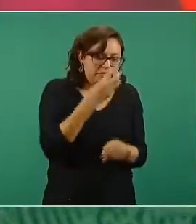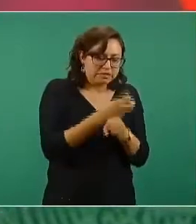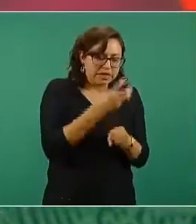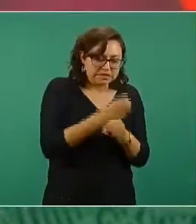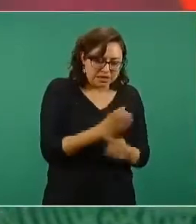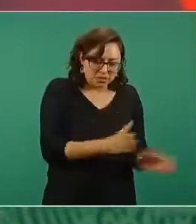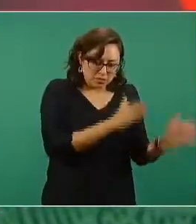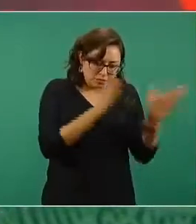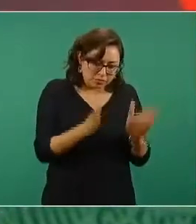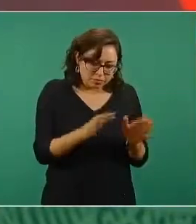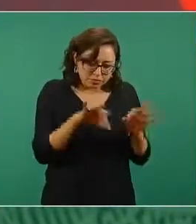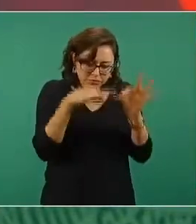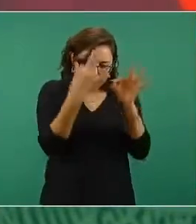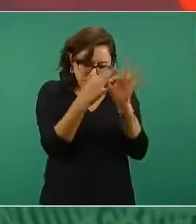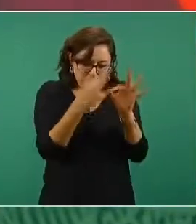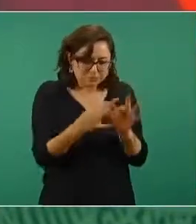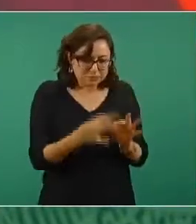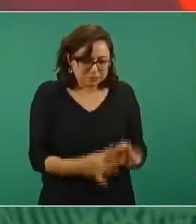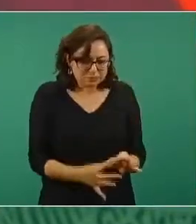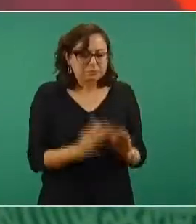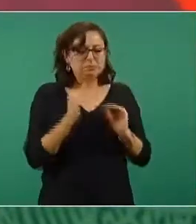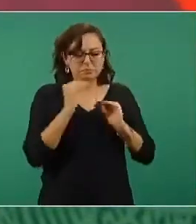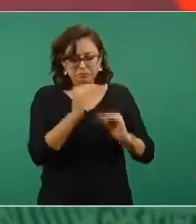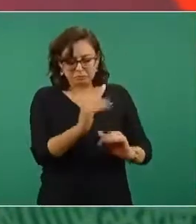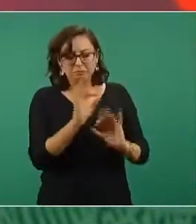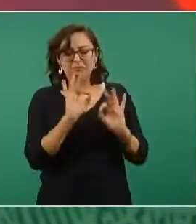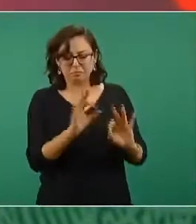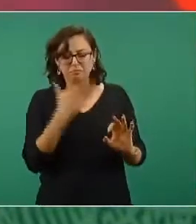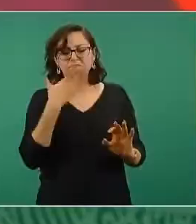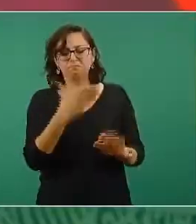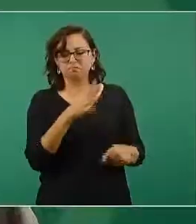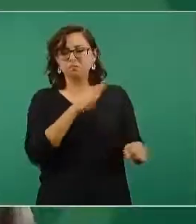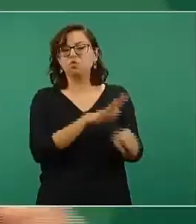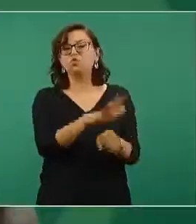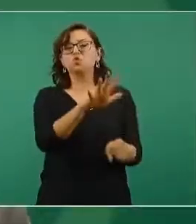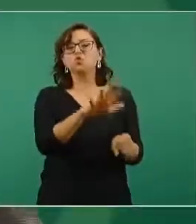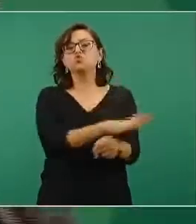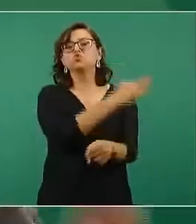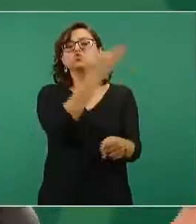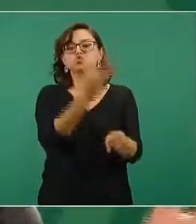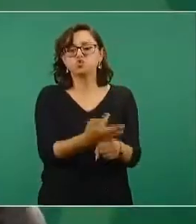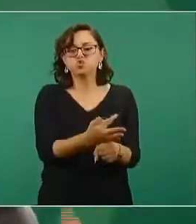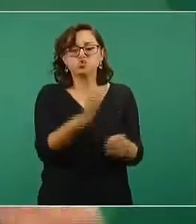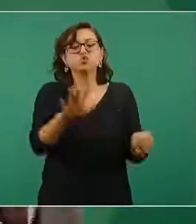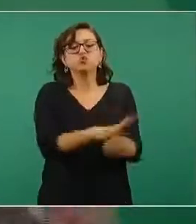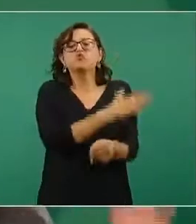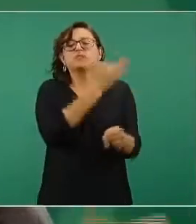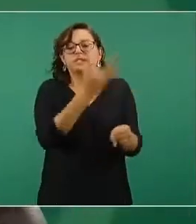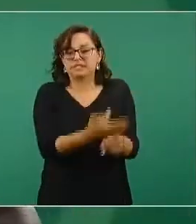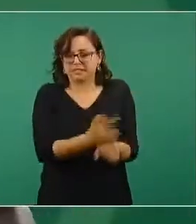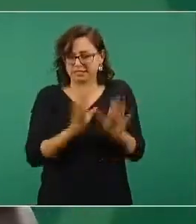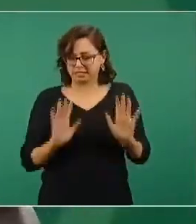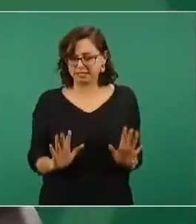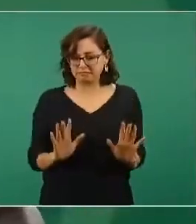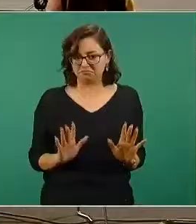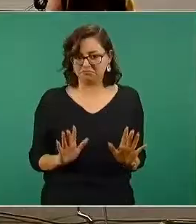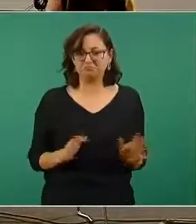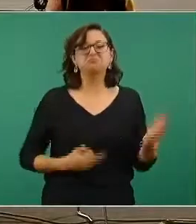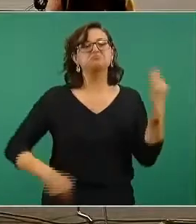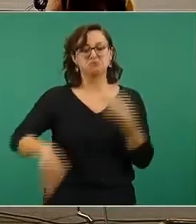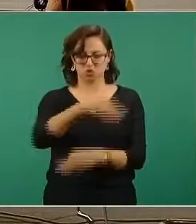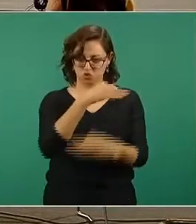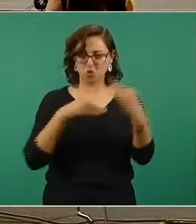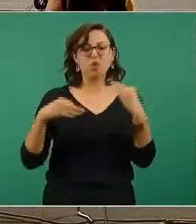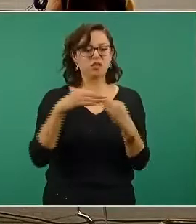eficacia, ¿no? Y han cubierto pues, el límite para decir son eficaces. Pero lo dejo así, son eficaces, todas son eficaces, ¿no? Si